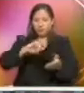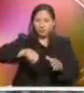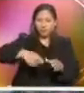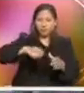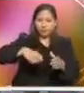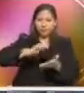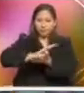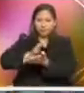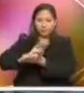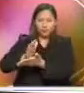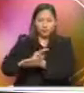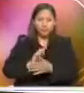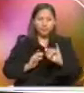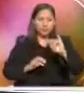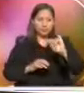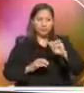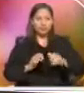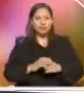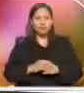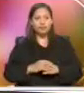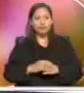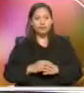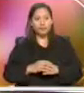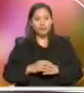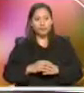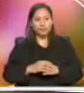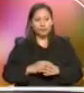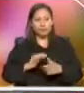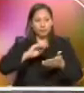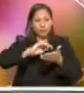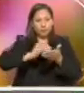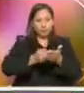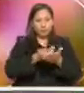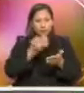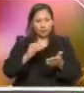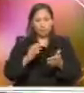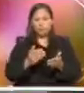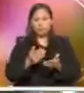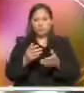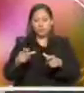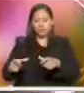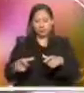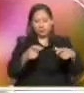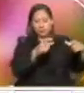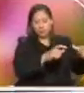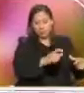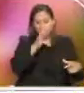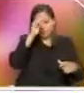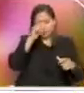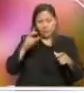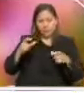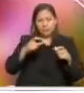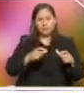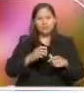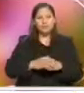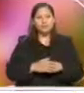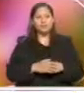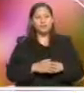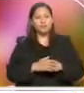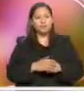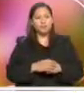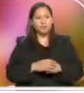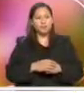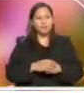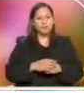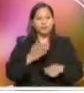este recipiente, ¿verdad? Así es. Muy bien, chef, Voy a recorrer un poquito para allá. gracias. Aquí lo Poder ponemos, usar aquí la tablita.